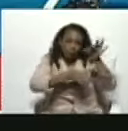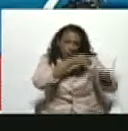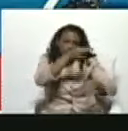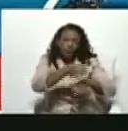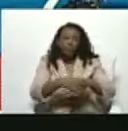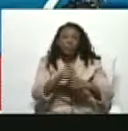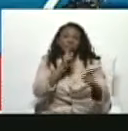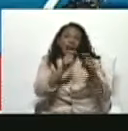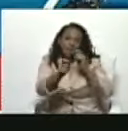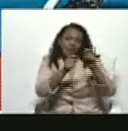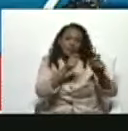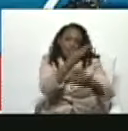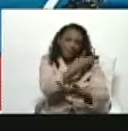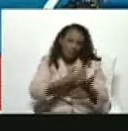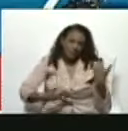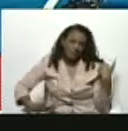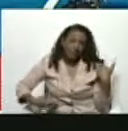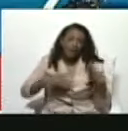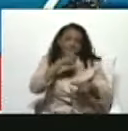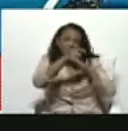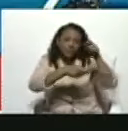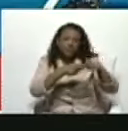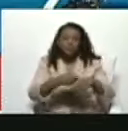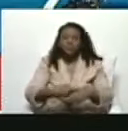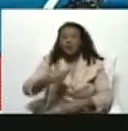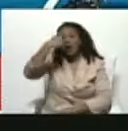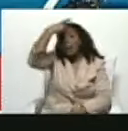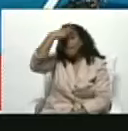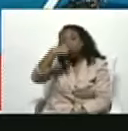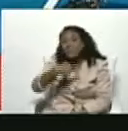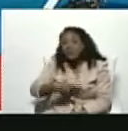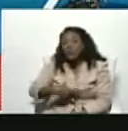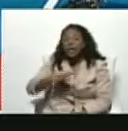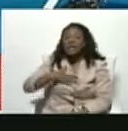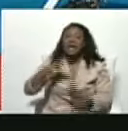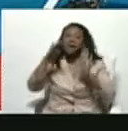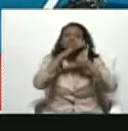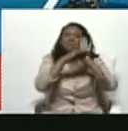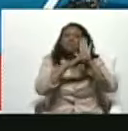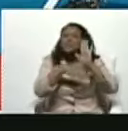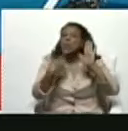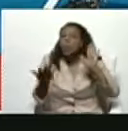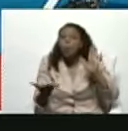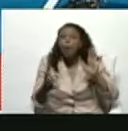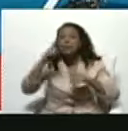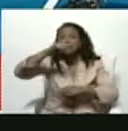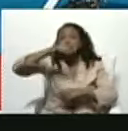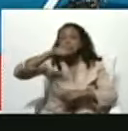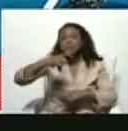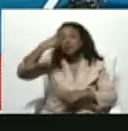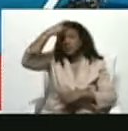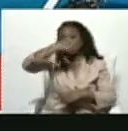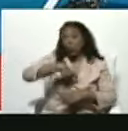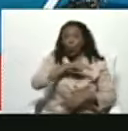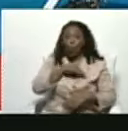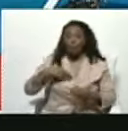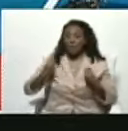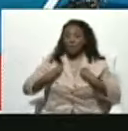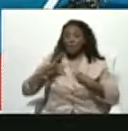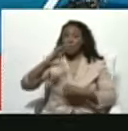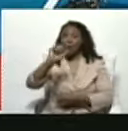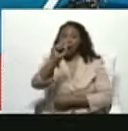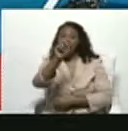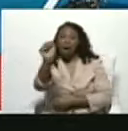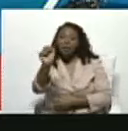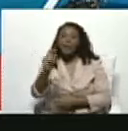en su entrevista anterior con el presidente, el requisito fundamental, por lo menos nosotros que somos de Cata,